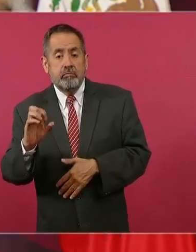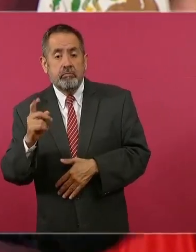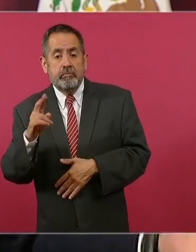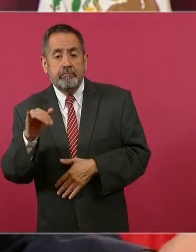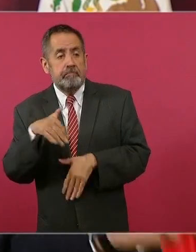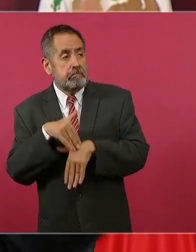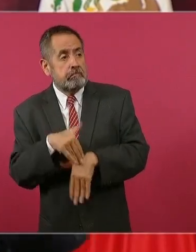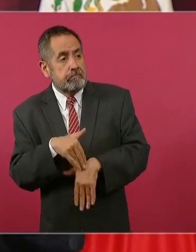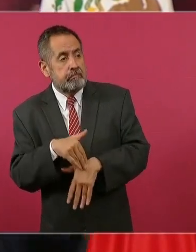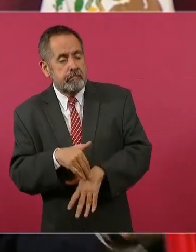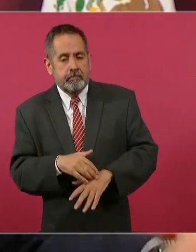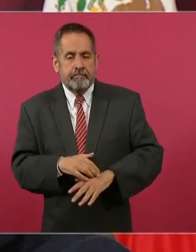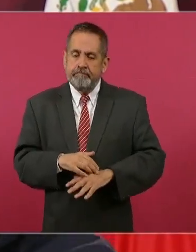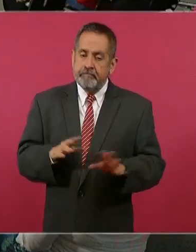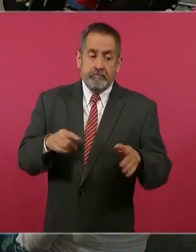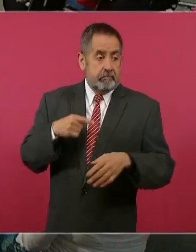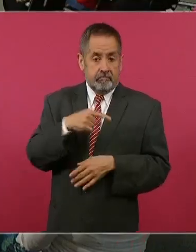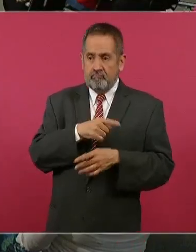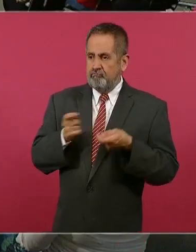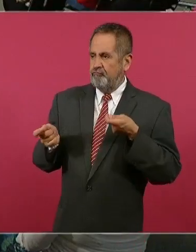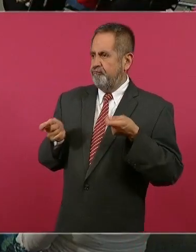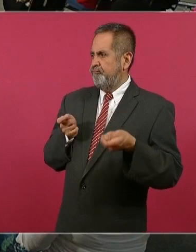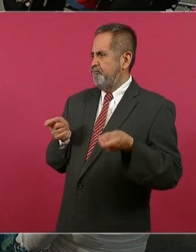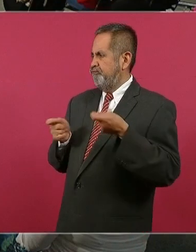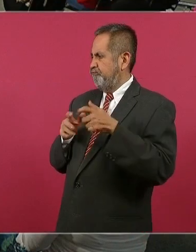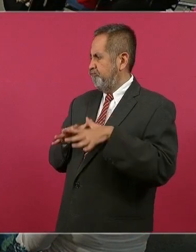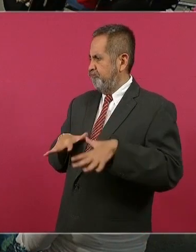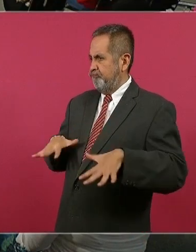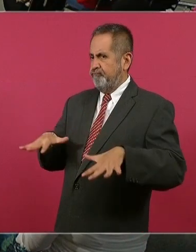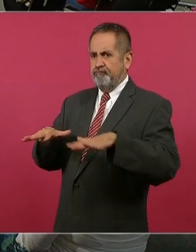ellos manejaban todo el gobierno.